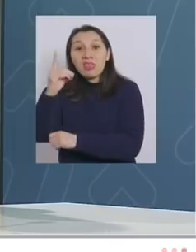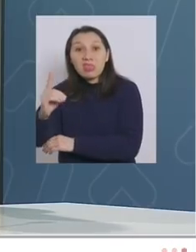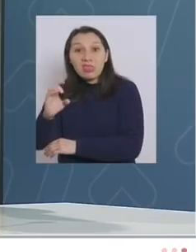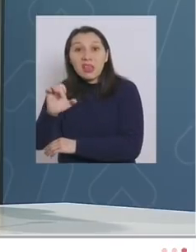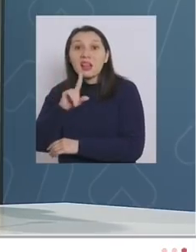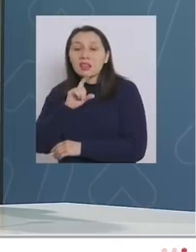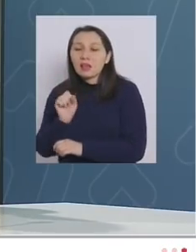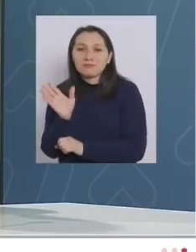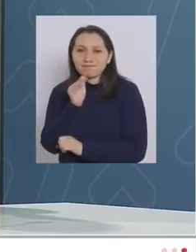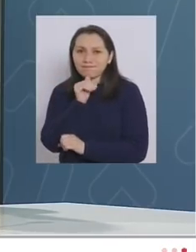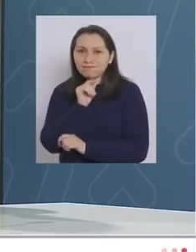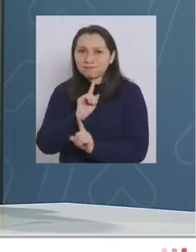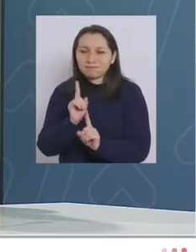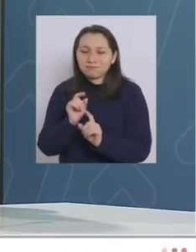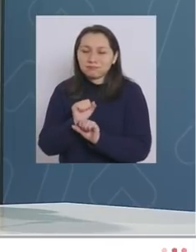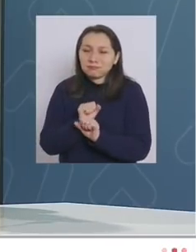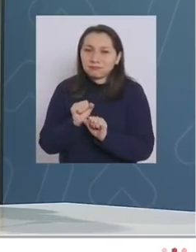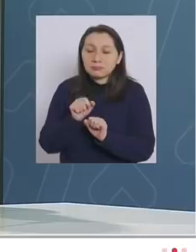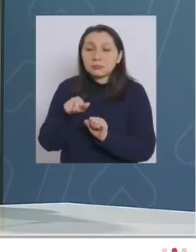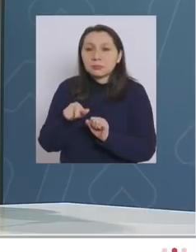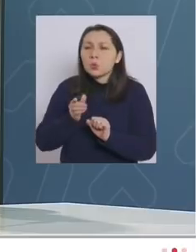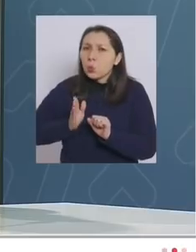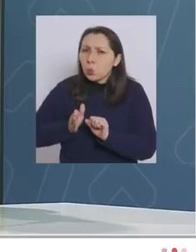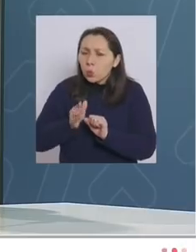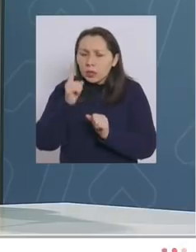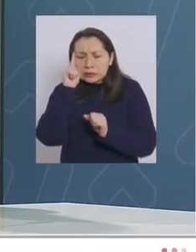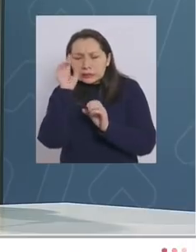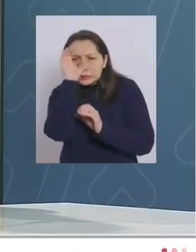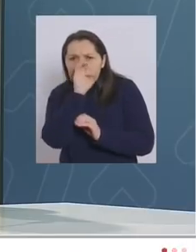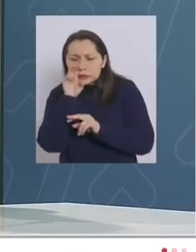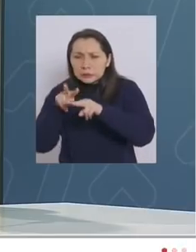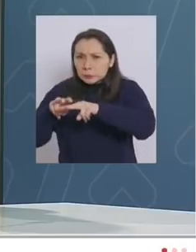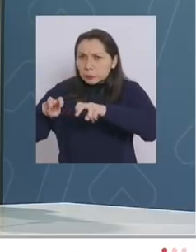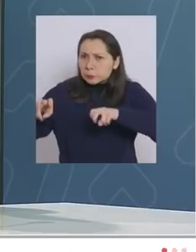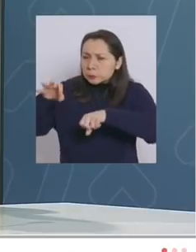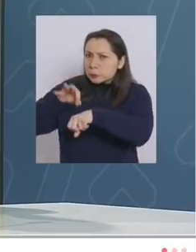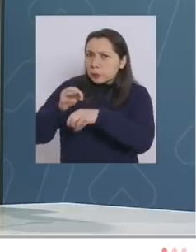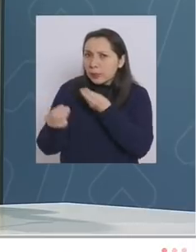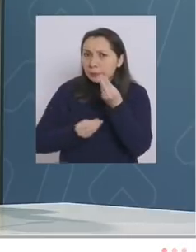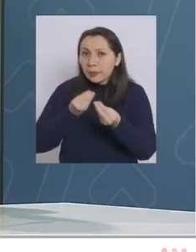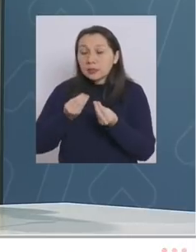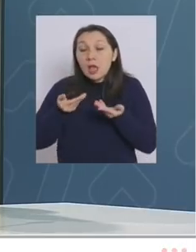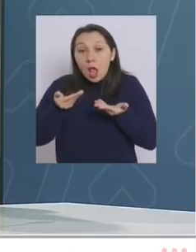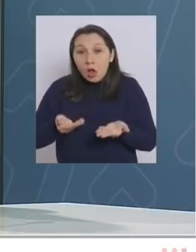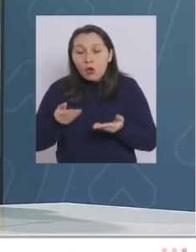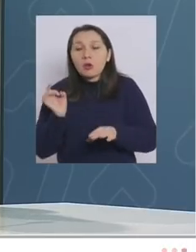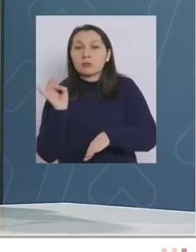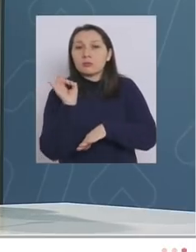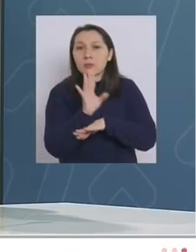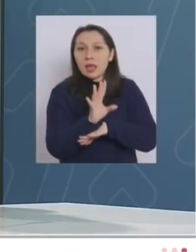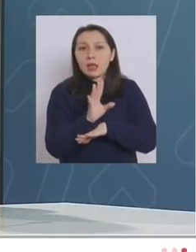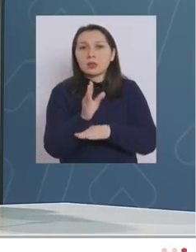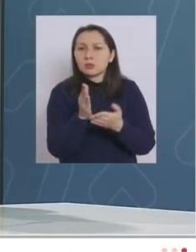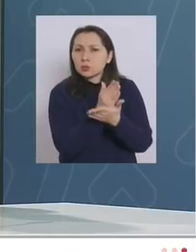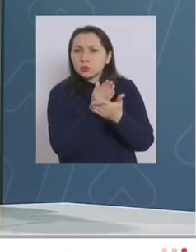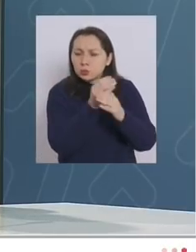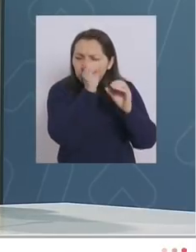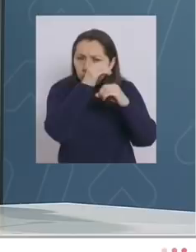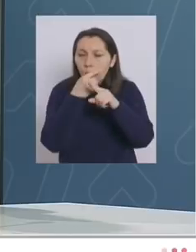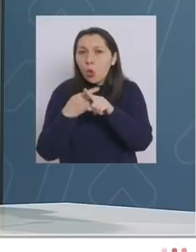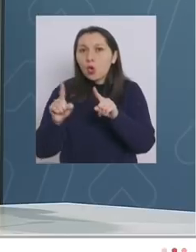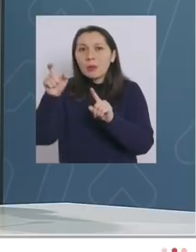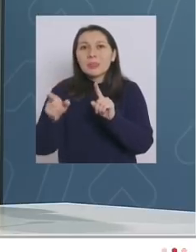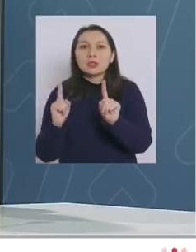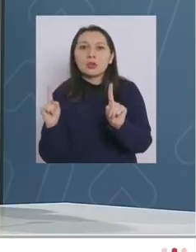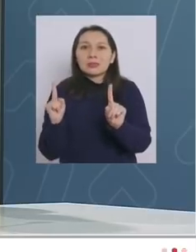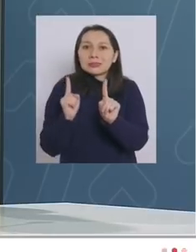Delta. Siguiendo con la permanente estrategia de investigación epidemiológica, hoy se envió a secuenciar una muestra de otro